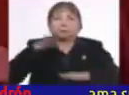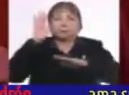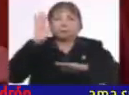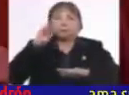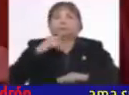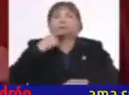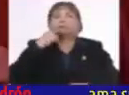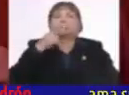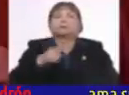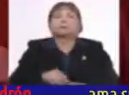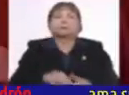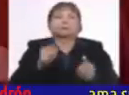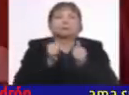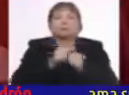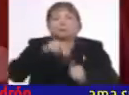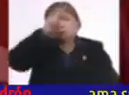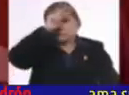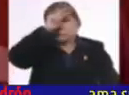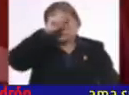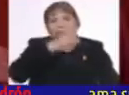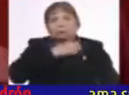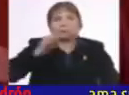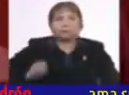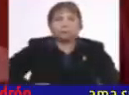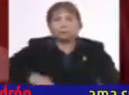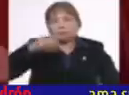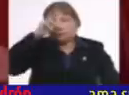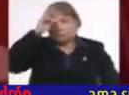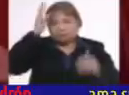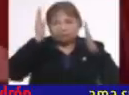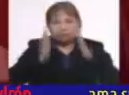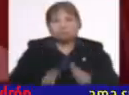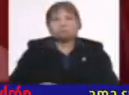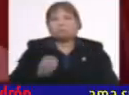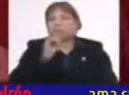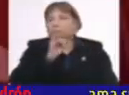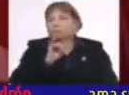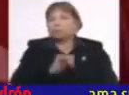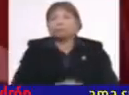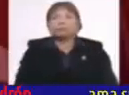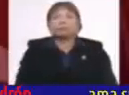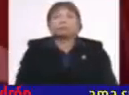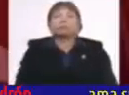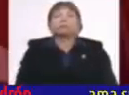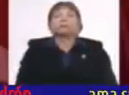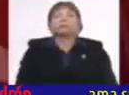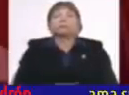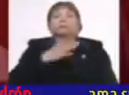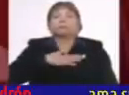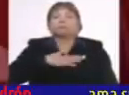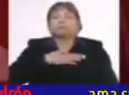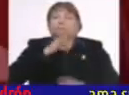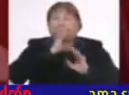es con la patria y con el estado peruano y me